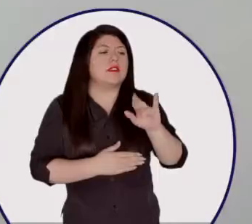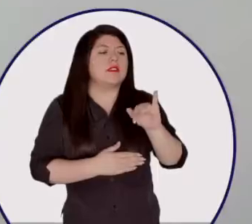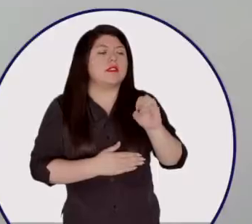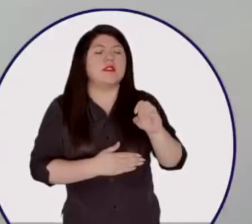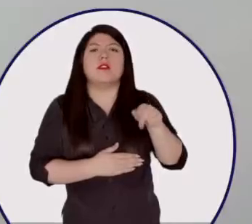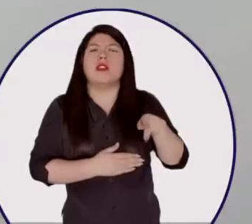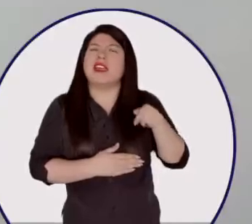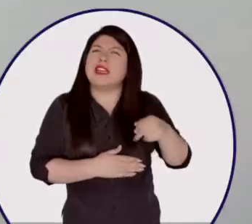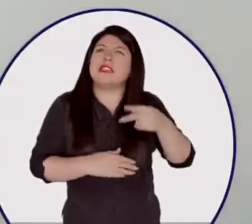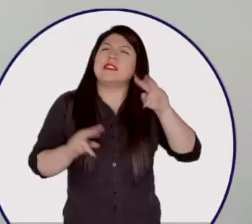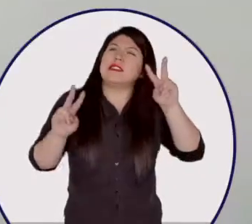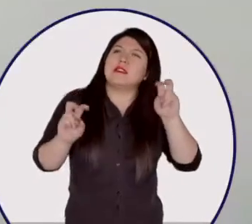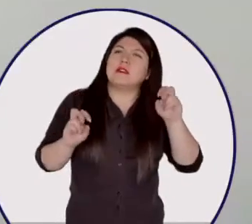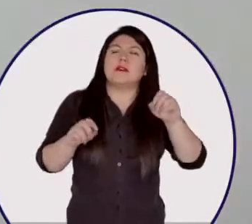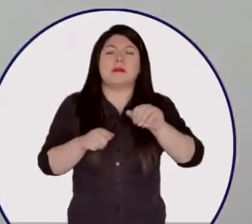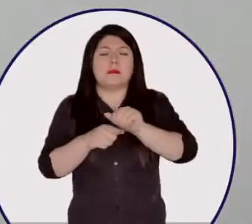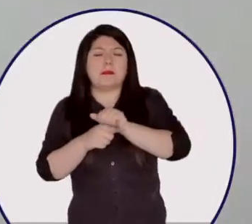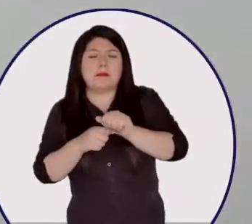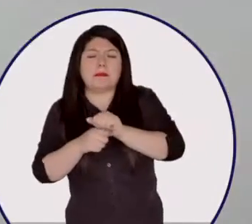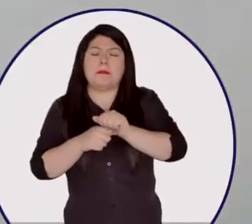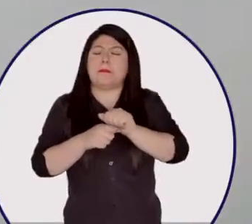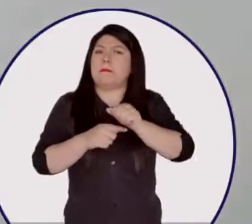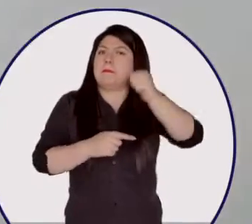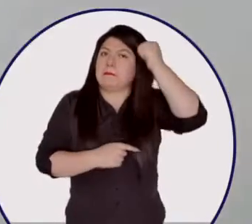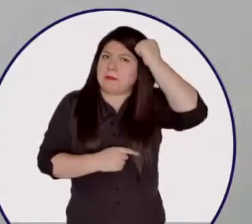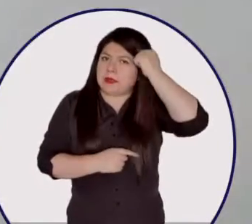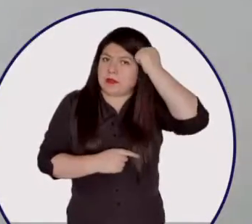práctica pedagógica. Él identifica